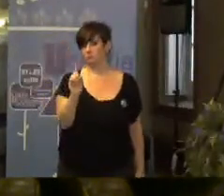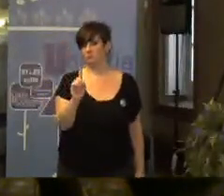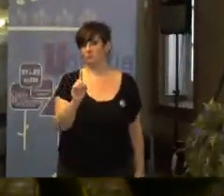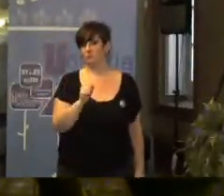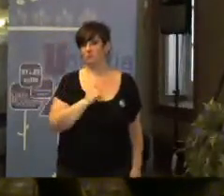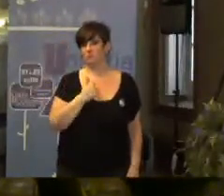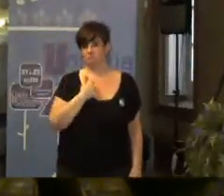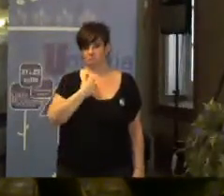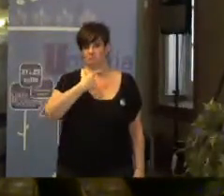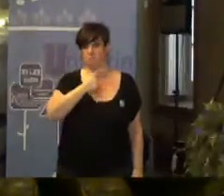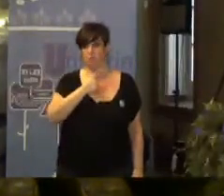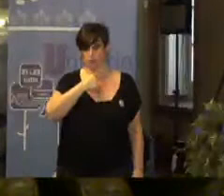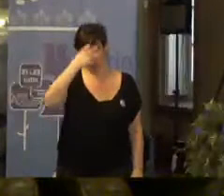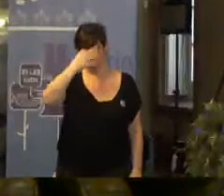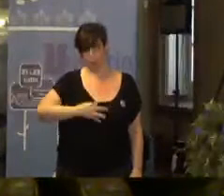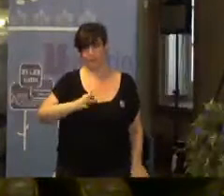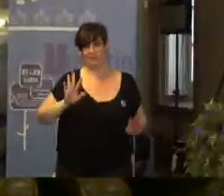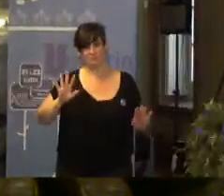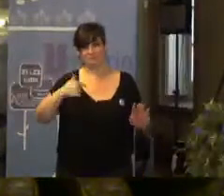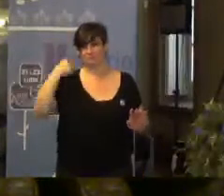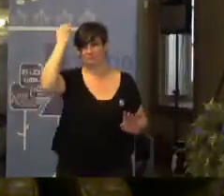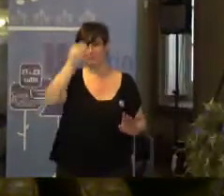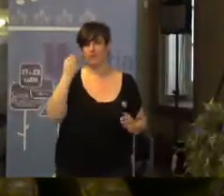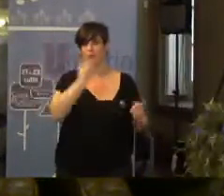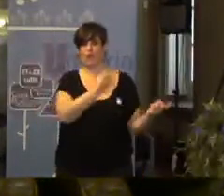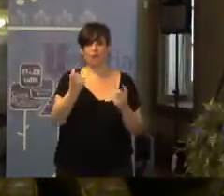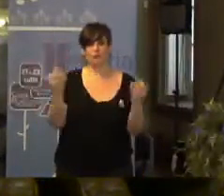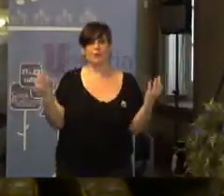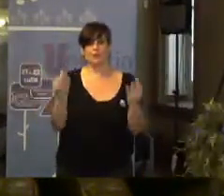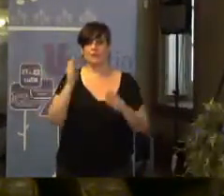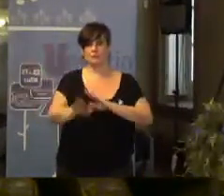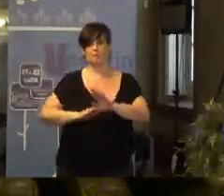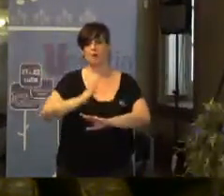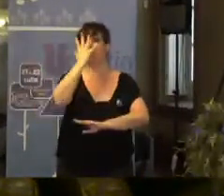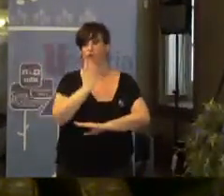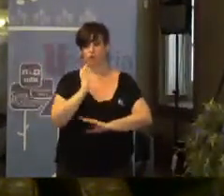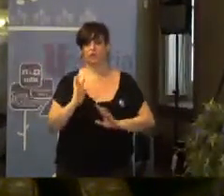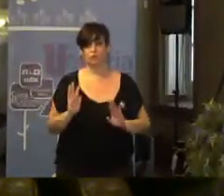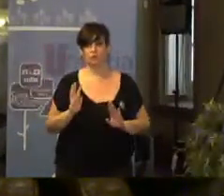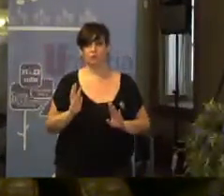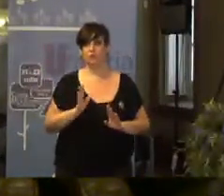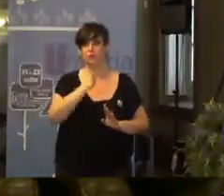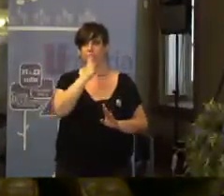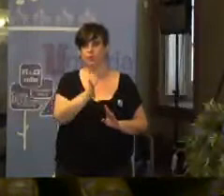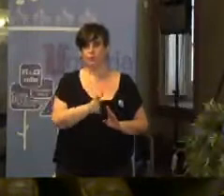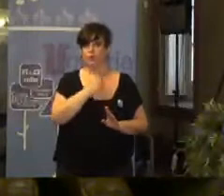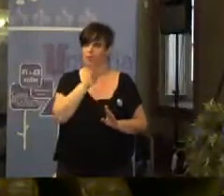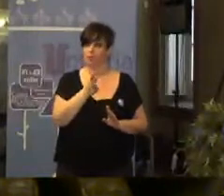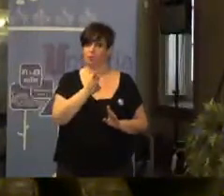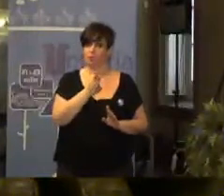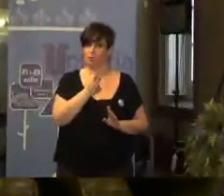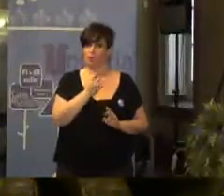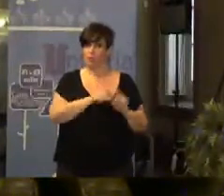gustaría crelo, pero creo que para iso de verdade hai que dar pois pasos serios. Por que? Porque temos que falar coa xente que